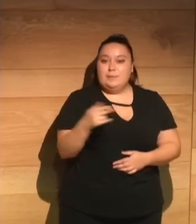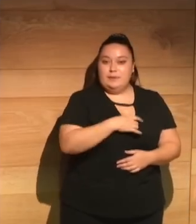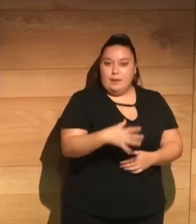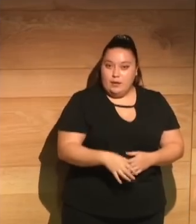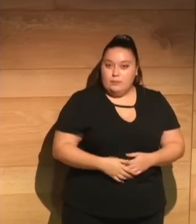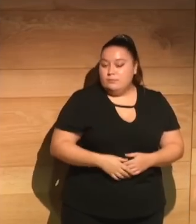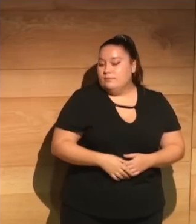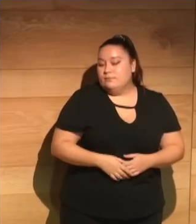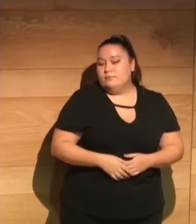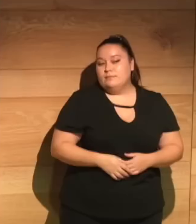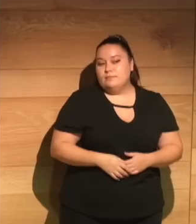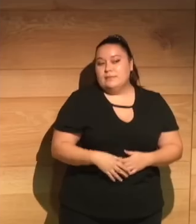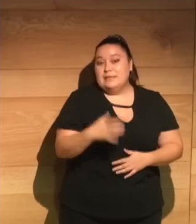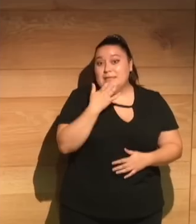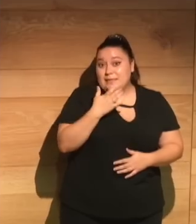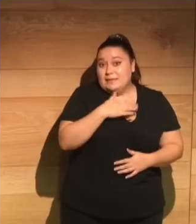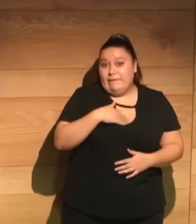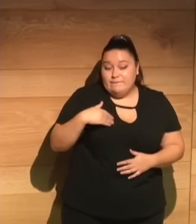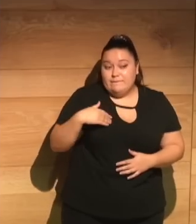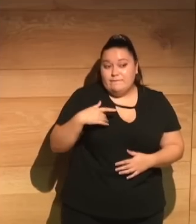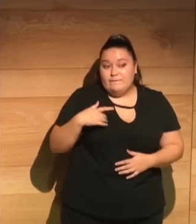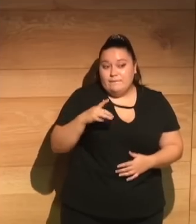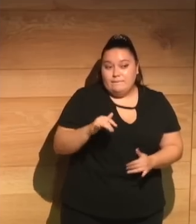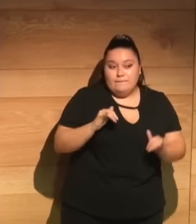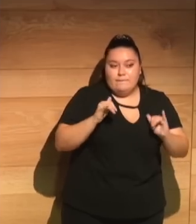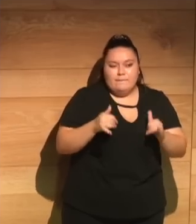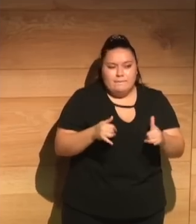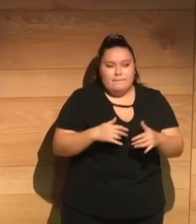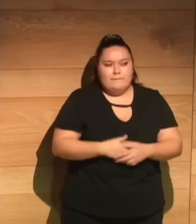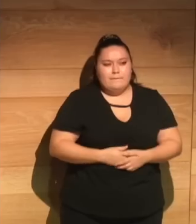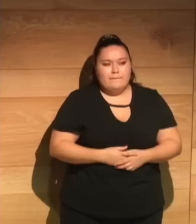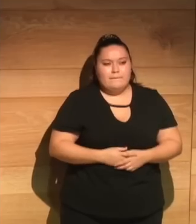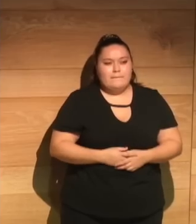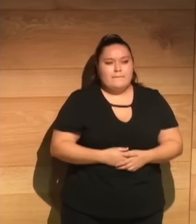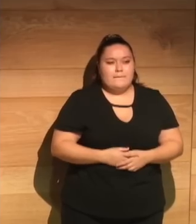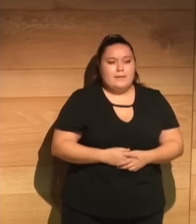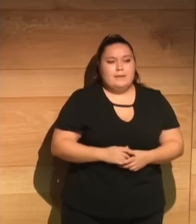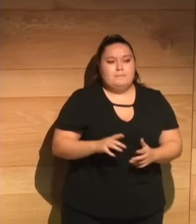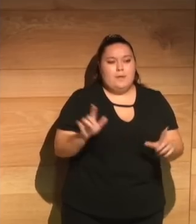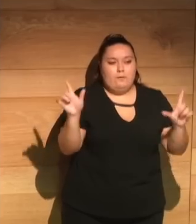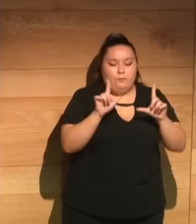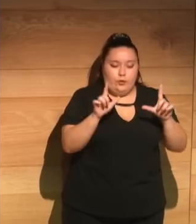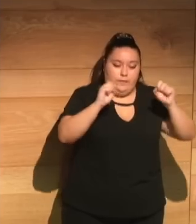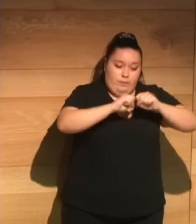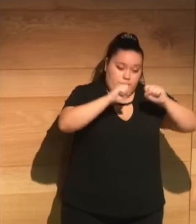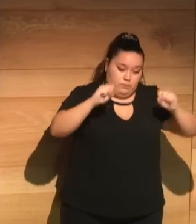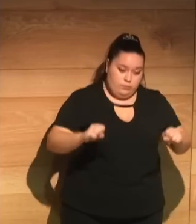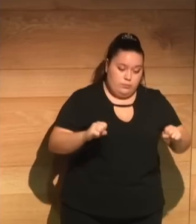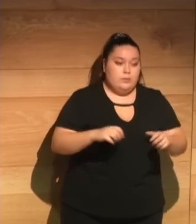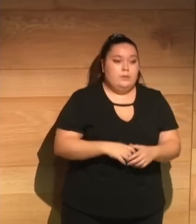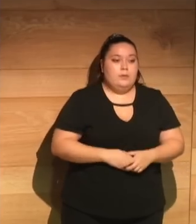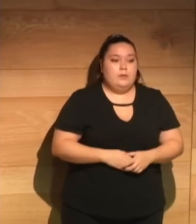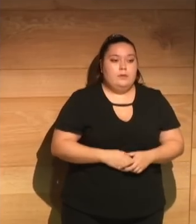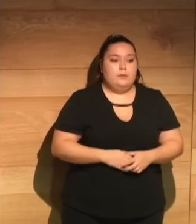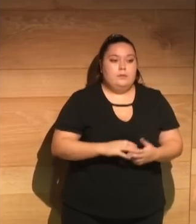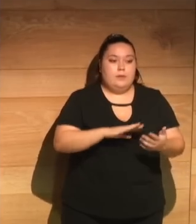saca tus conclusiones. Bueno, en todo caso, si os parece, llegamos en tres saltitos. establecer la fotografía, porque nuestra voluntad ahora no es